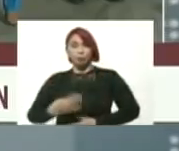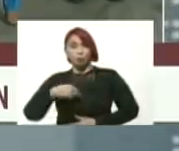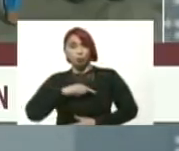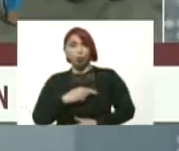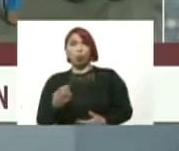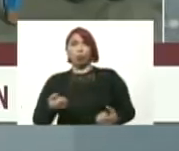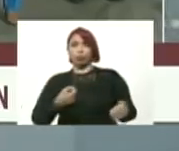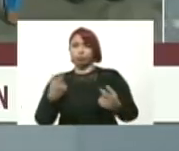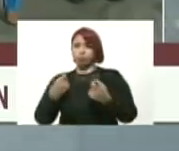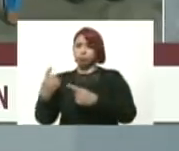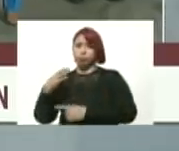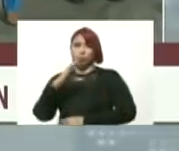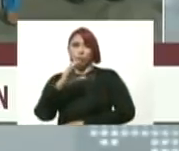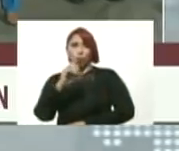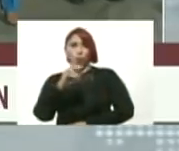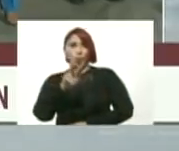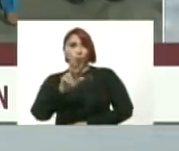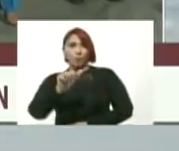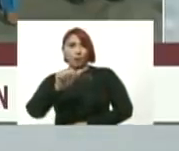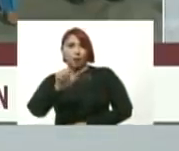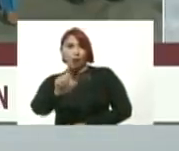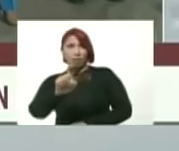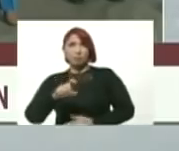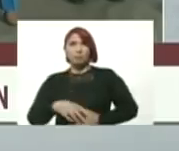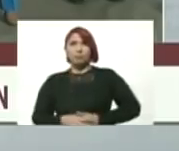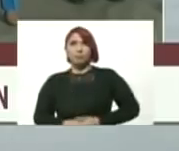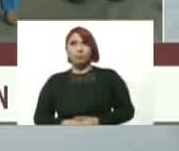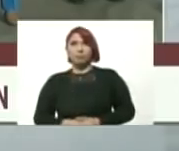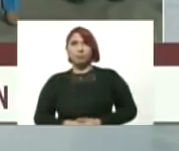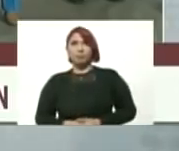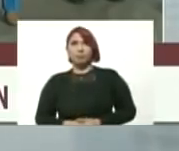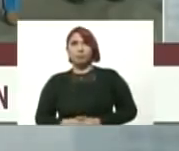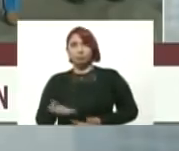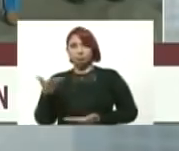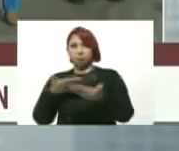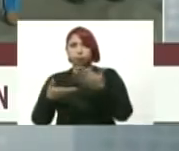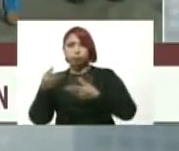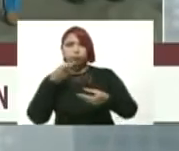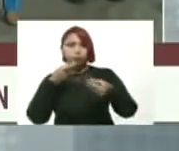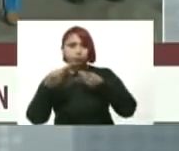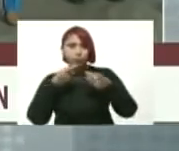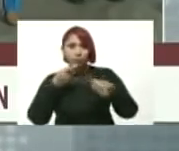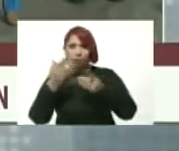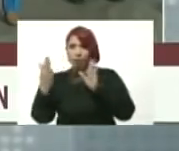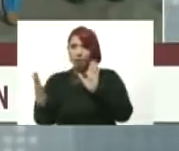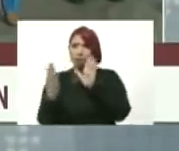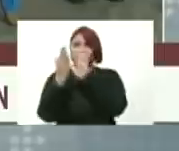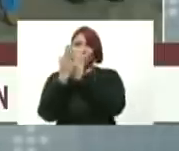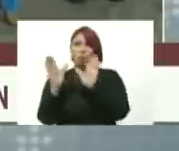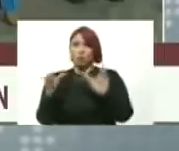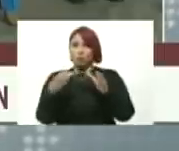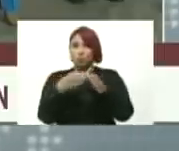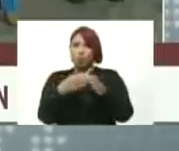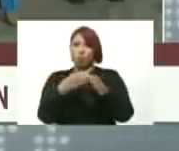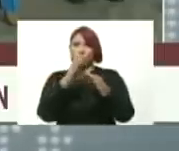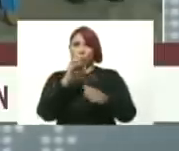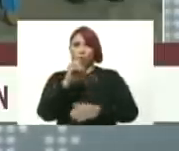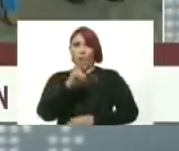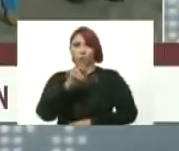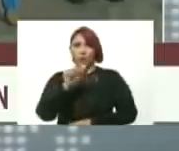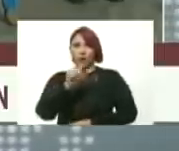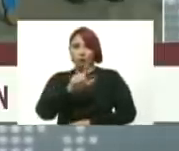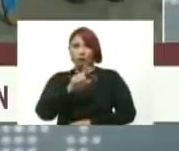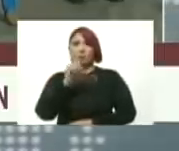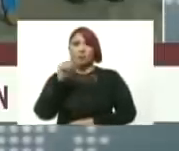envíos de kobate afortunadamente a través del diálogo directo con los sectores de covas de la organización